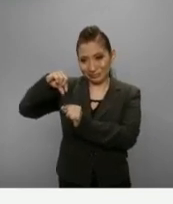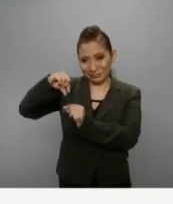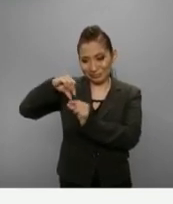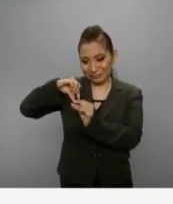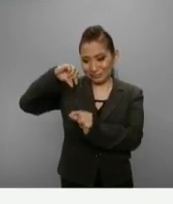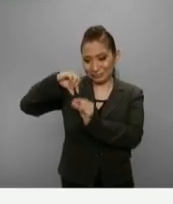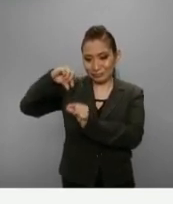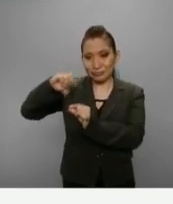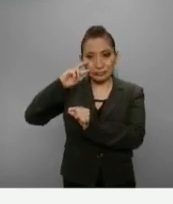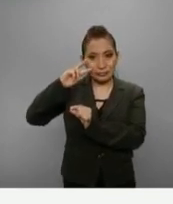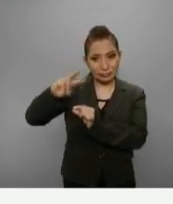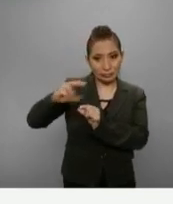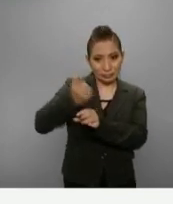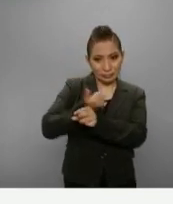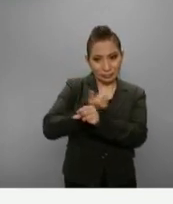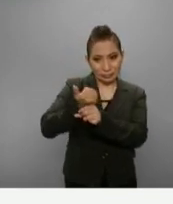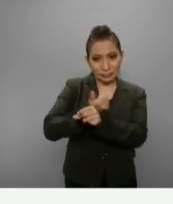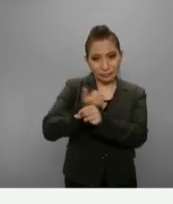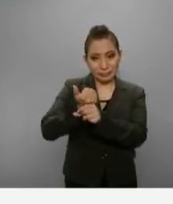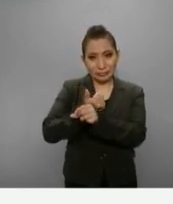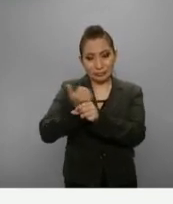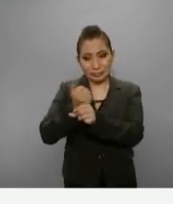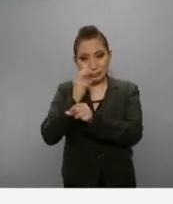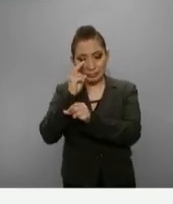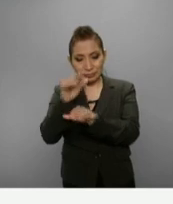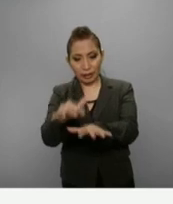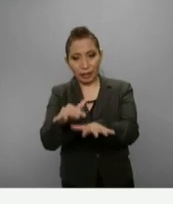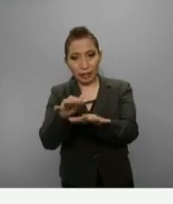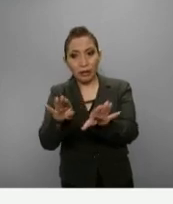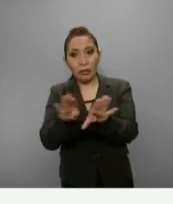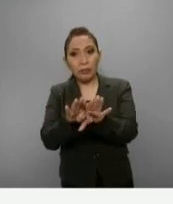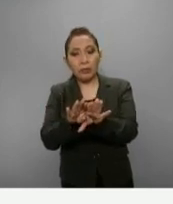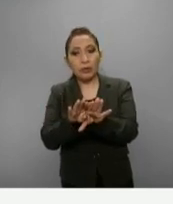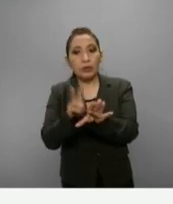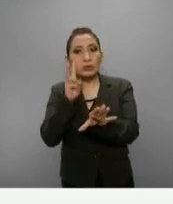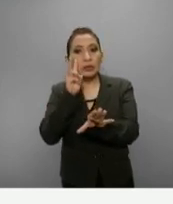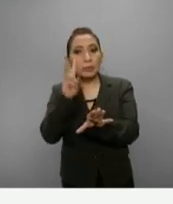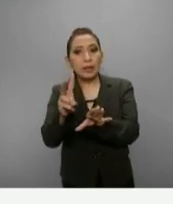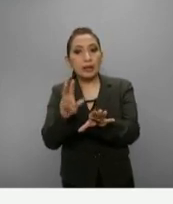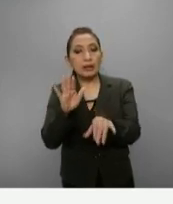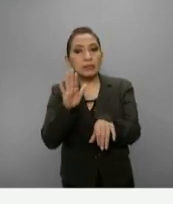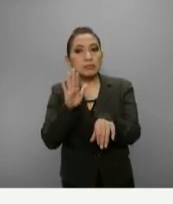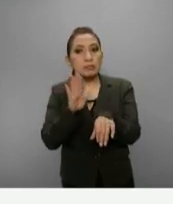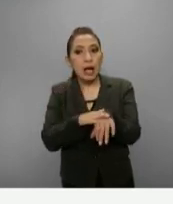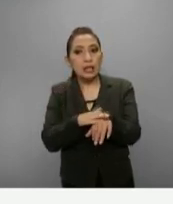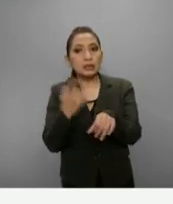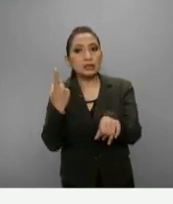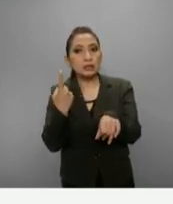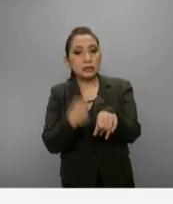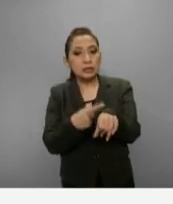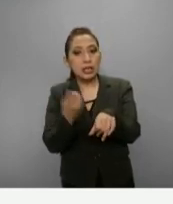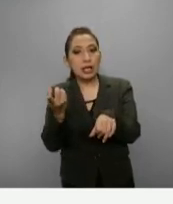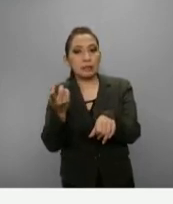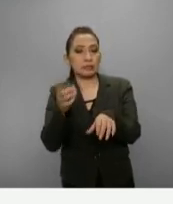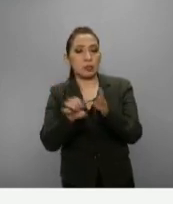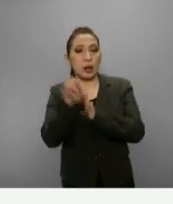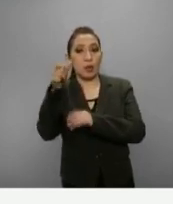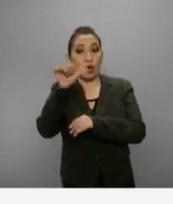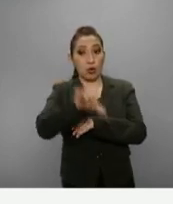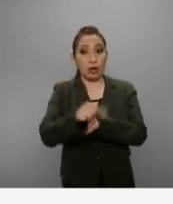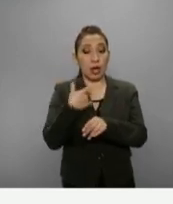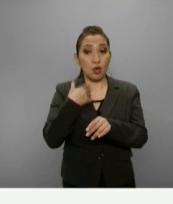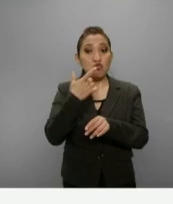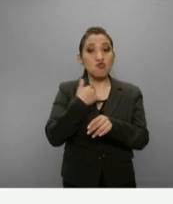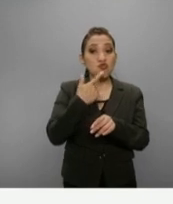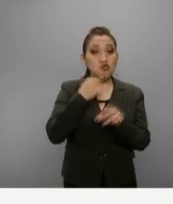gráfica de barras que en su momento nos evidencia cómo se han estado presentando los casos por día. Es decir, en la